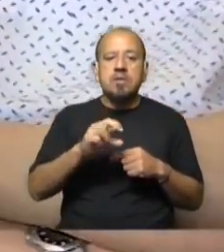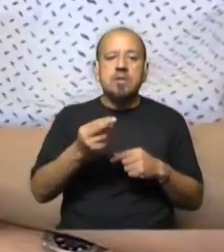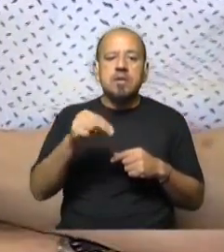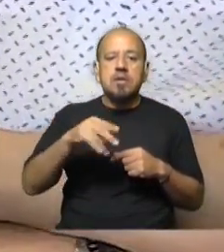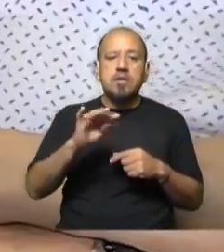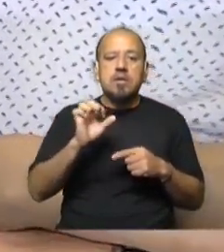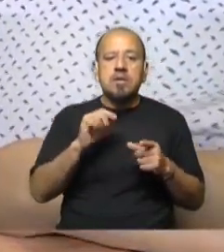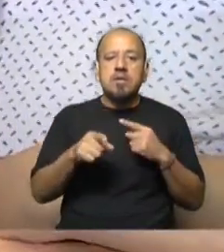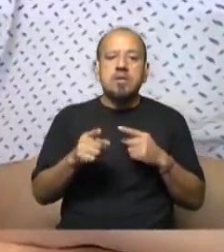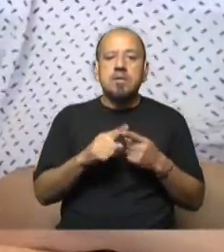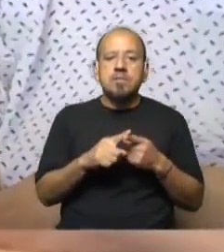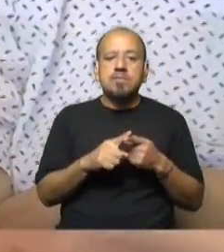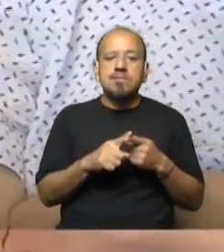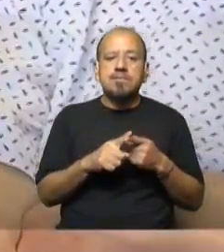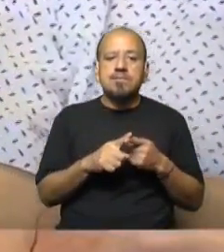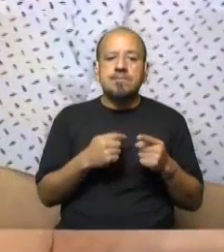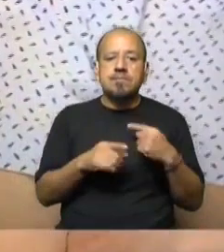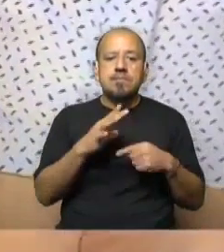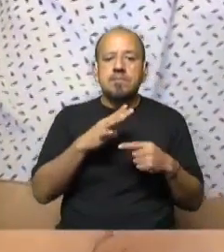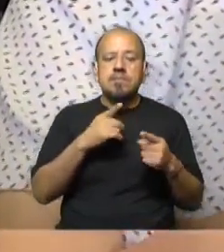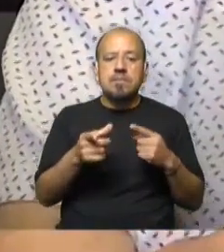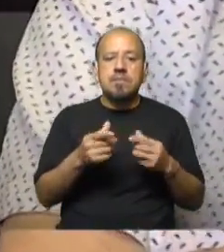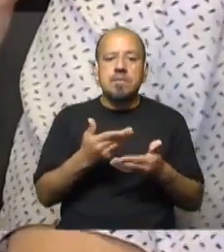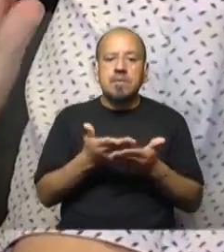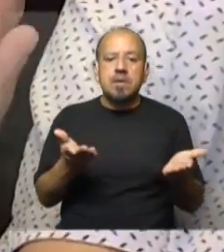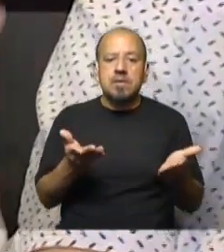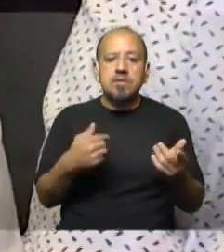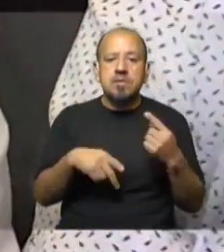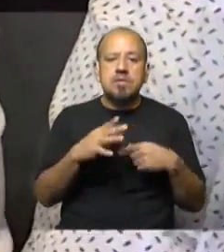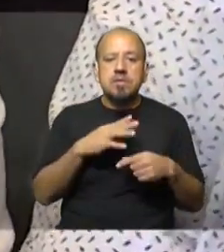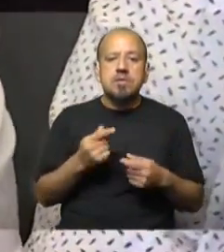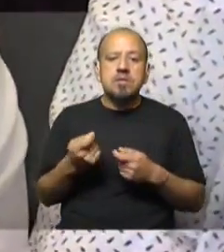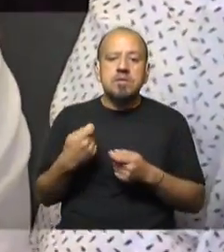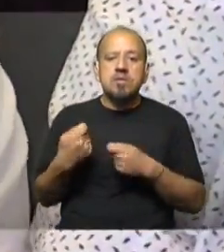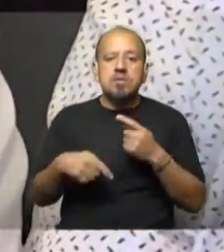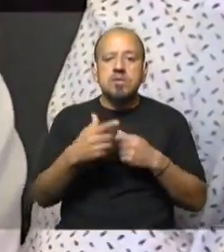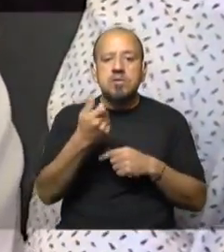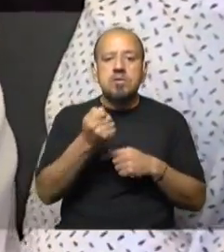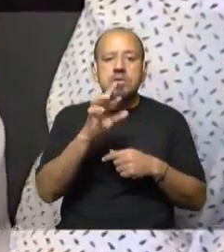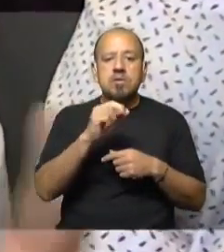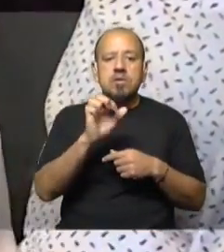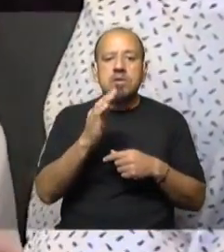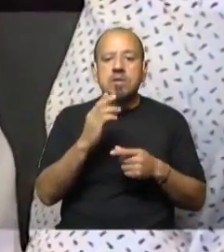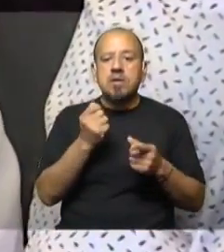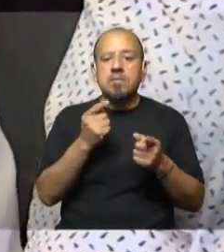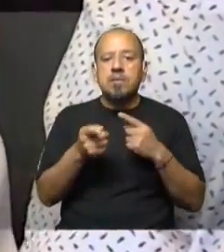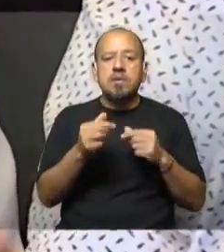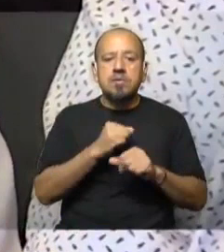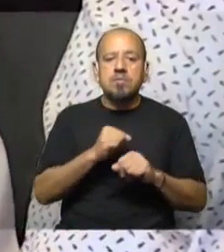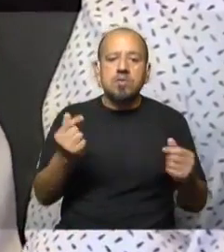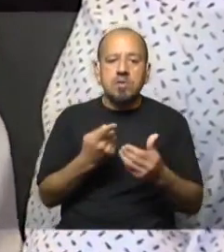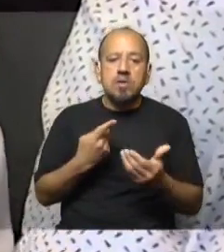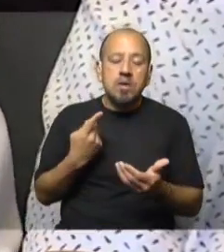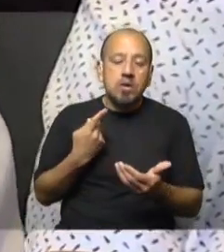al país cada vez veo acentos tropicales, sí. Negocios donde se pueden comprar arepas en Montevideo, que es maravilloso y